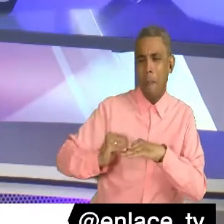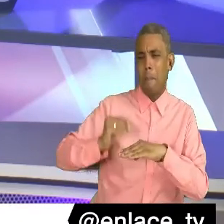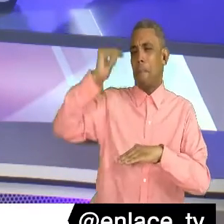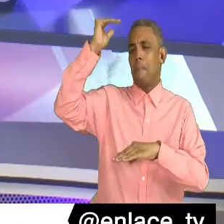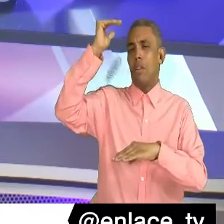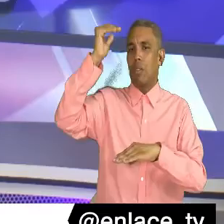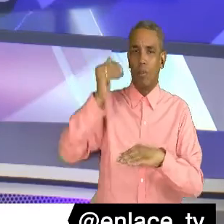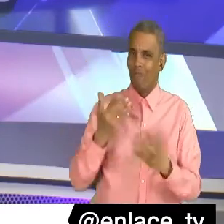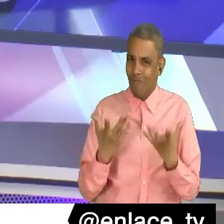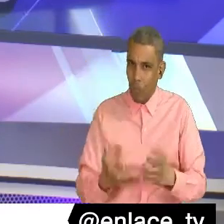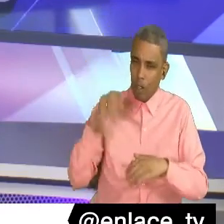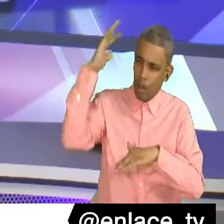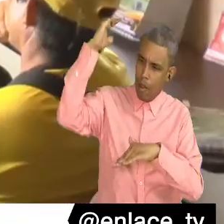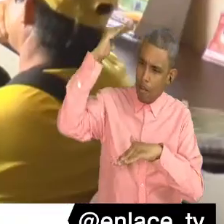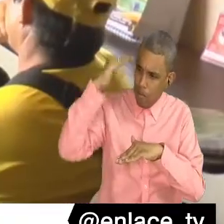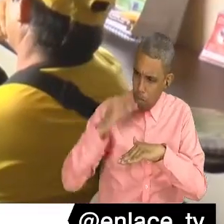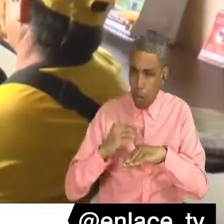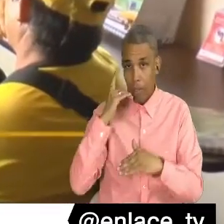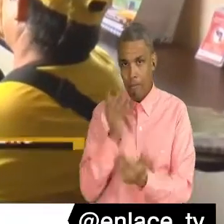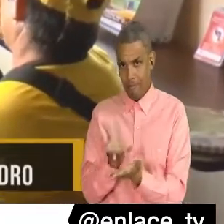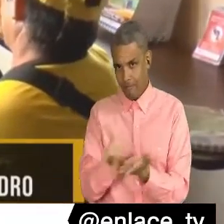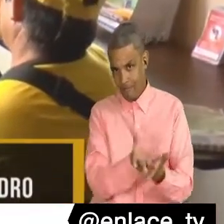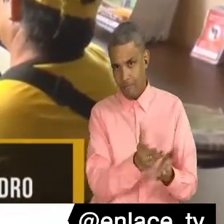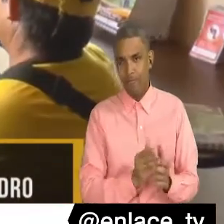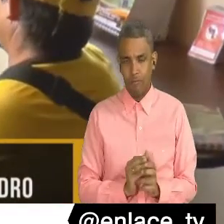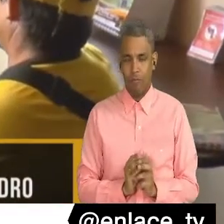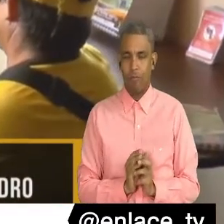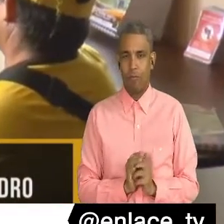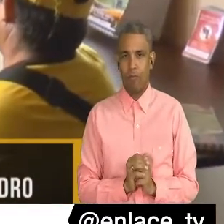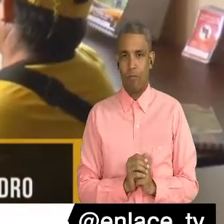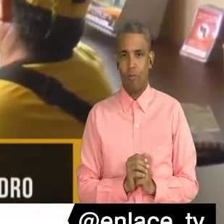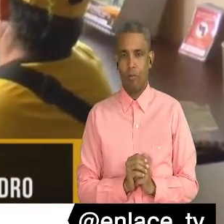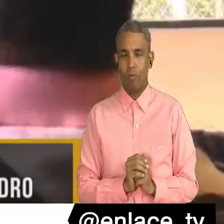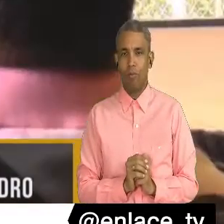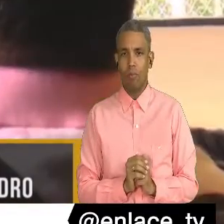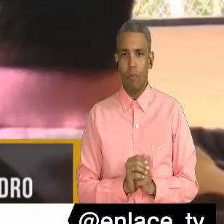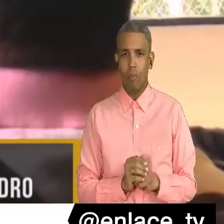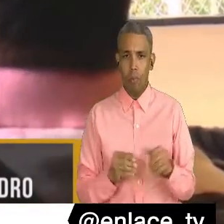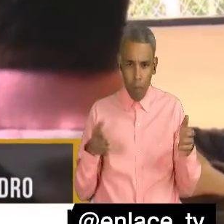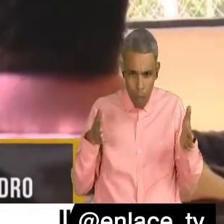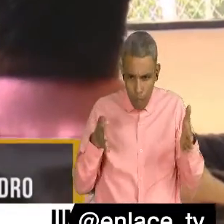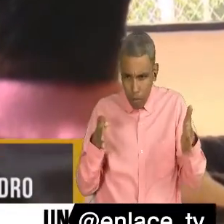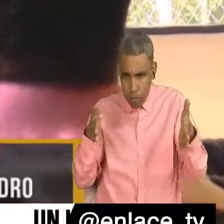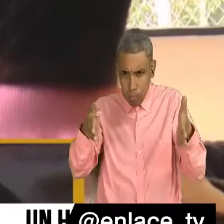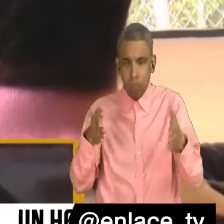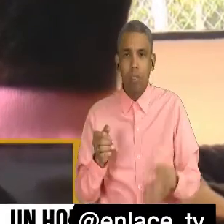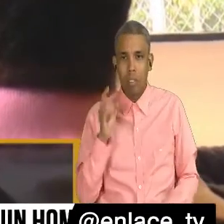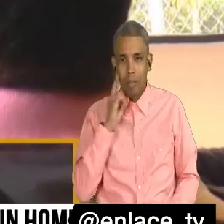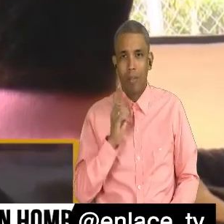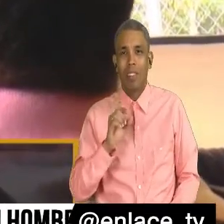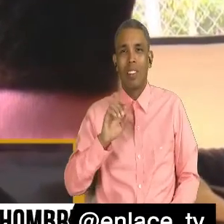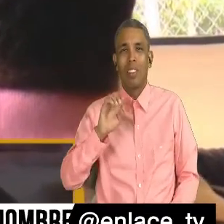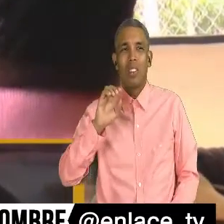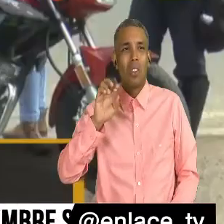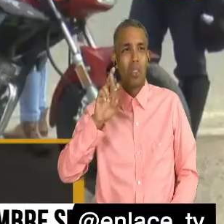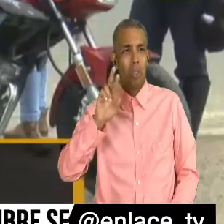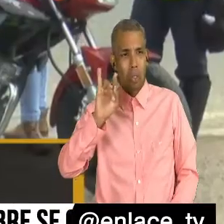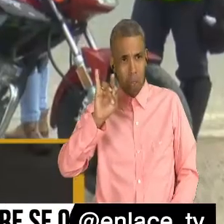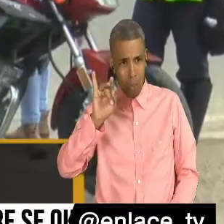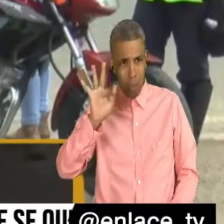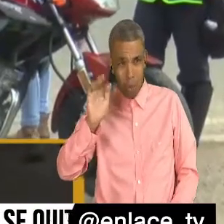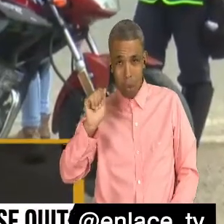campañas pedagógicas. Junto a la Agencia Nacional de Infraestructura y la Ruta del Cacao, lograron que los usuarios a través de un video reflexionaran sobre el